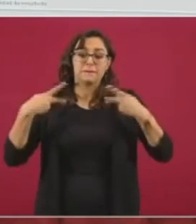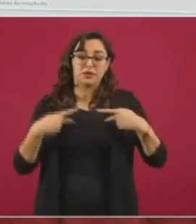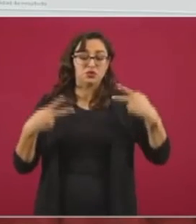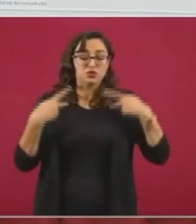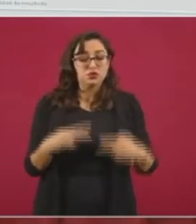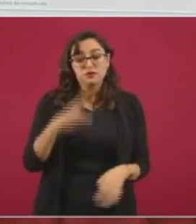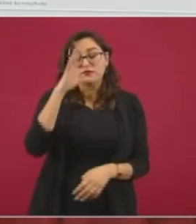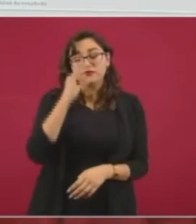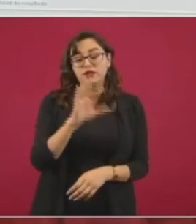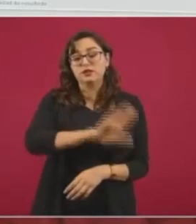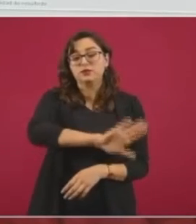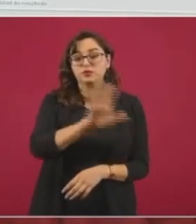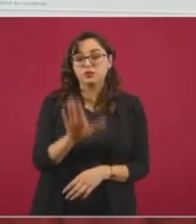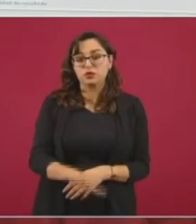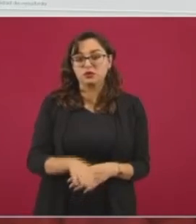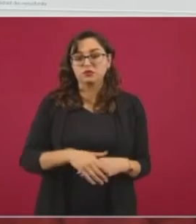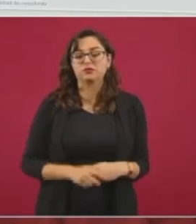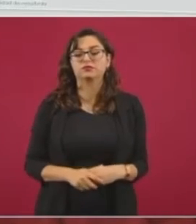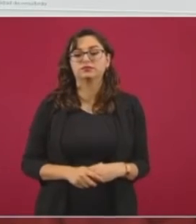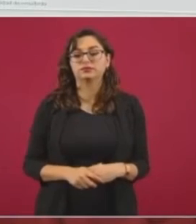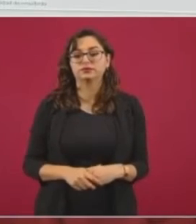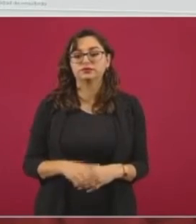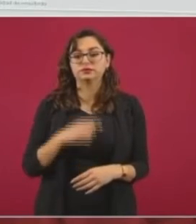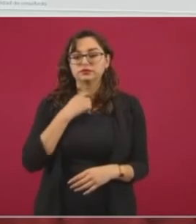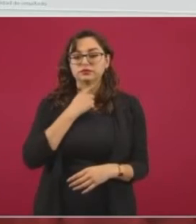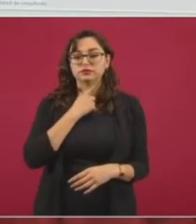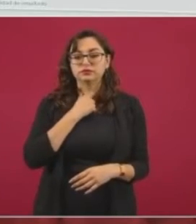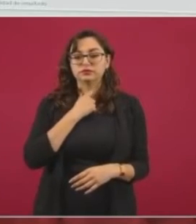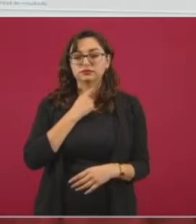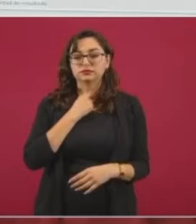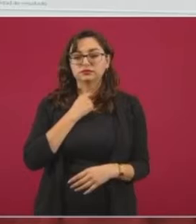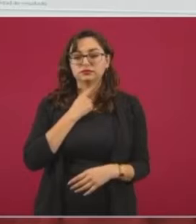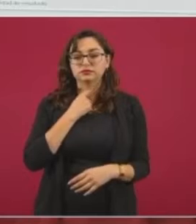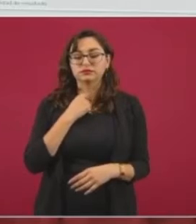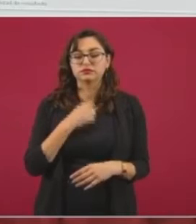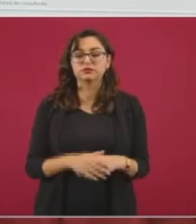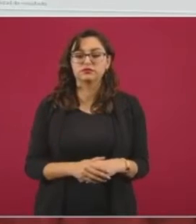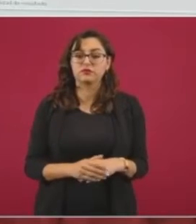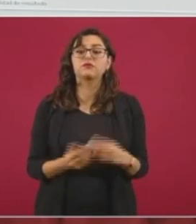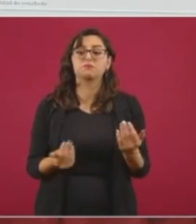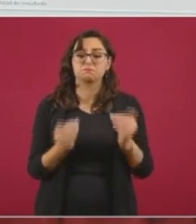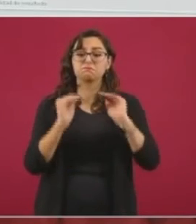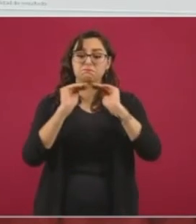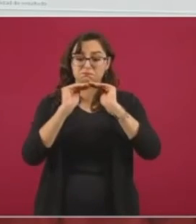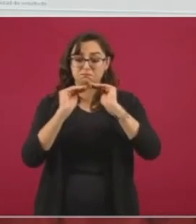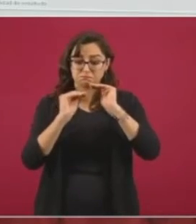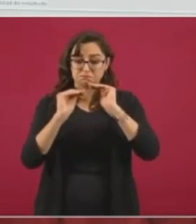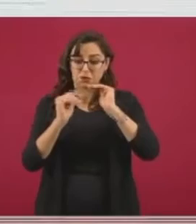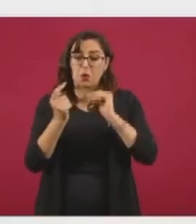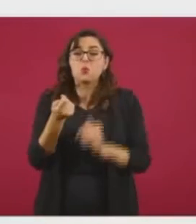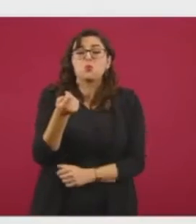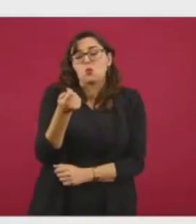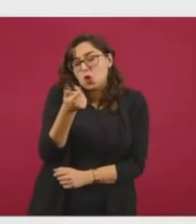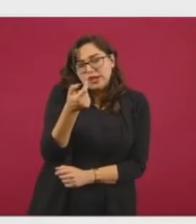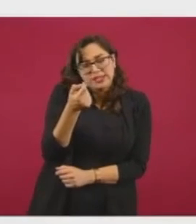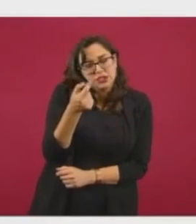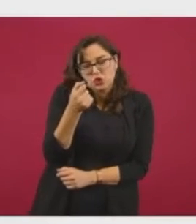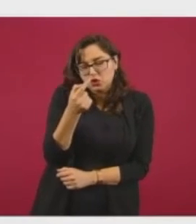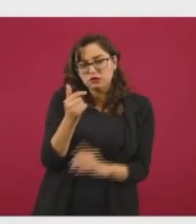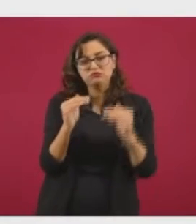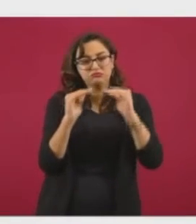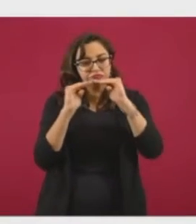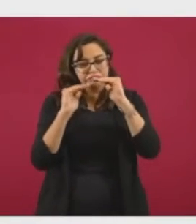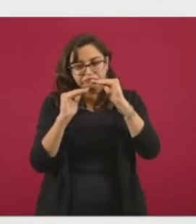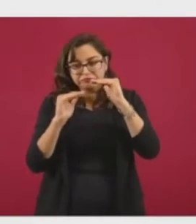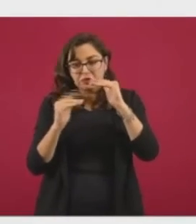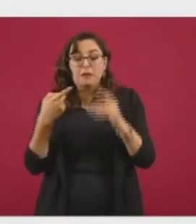las defunciones, continuamos con disminuciones marginales, pero al menos no ha crecido el número